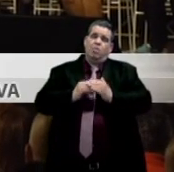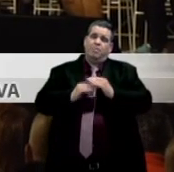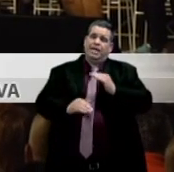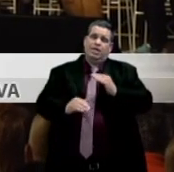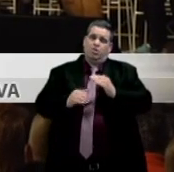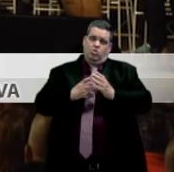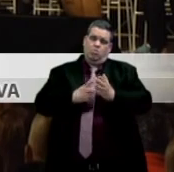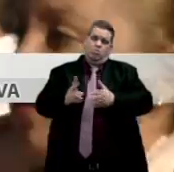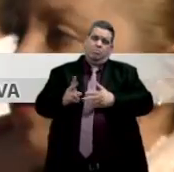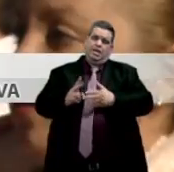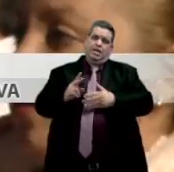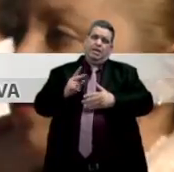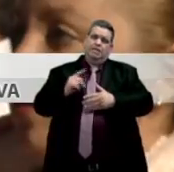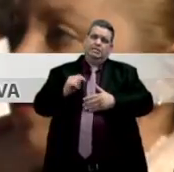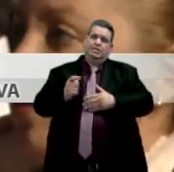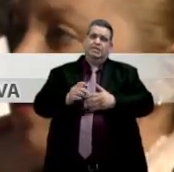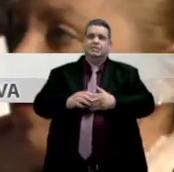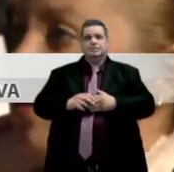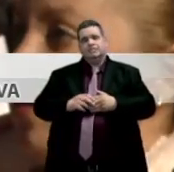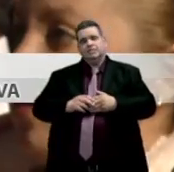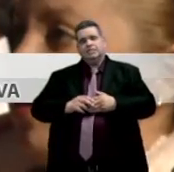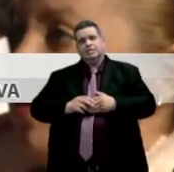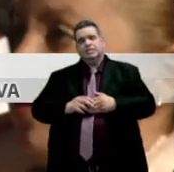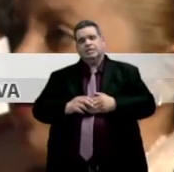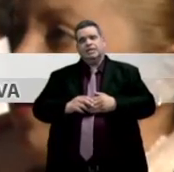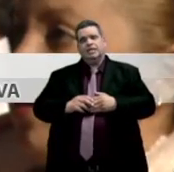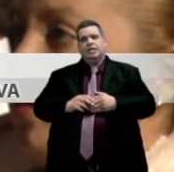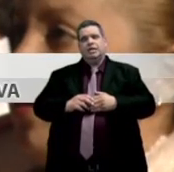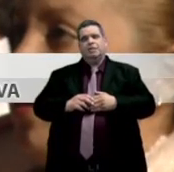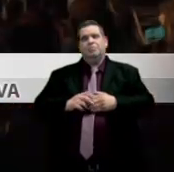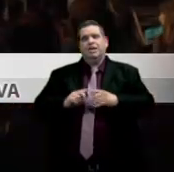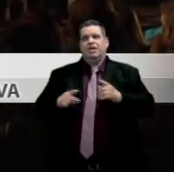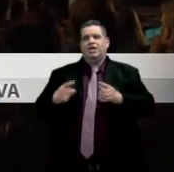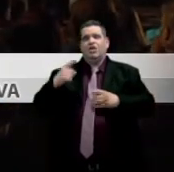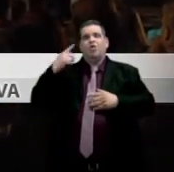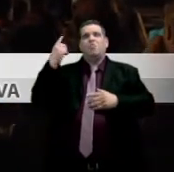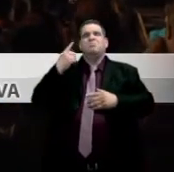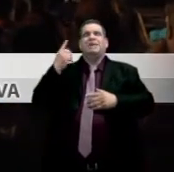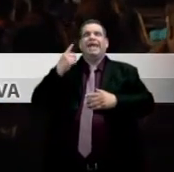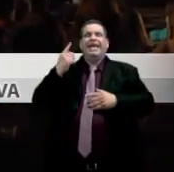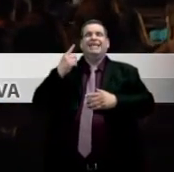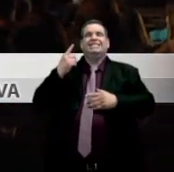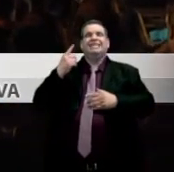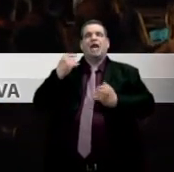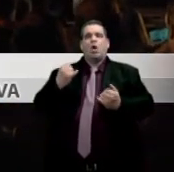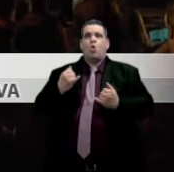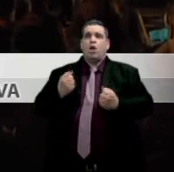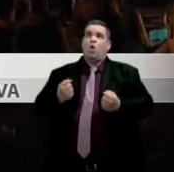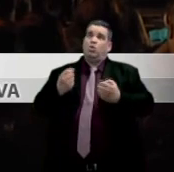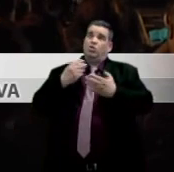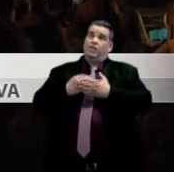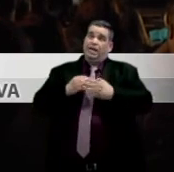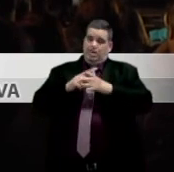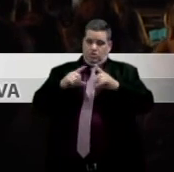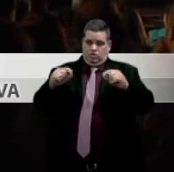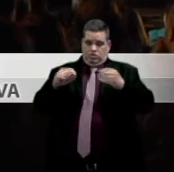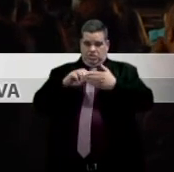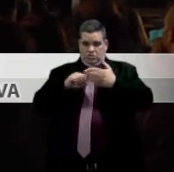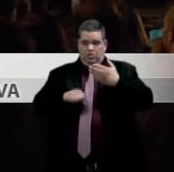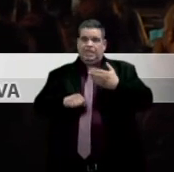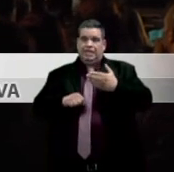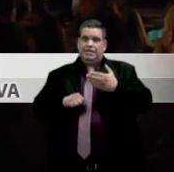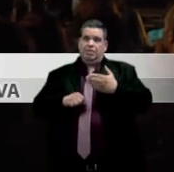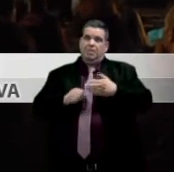contribuciones. Cero contribuciones. Ahora, piensen por un momento cuánto a usted le descuentan del cheque para enviárselo a Hacienda.